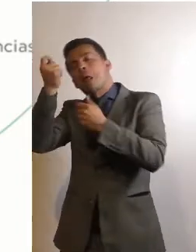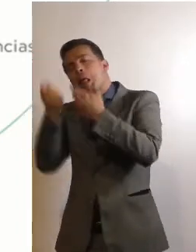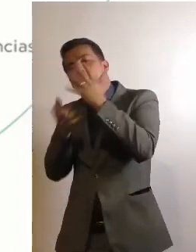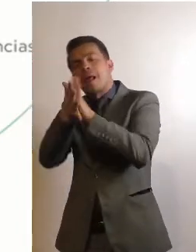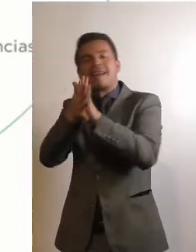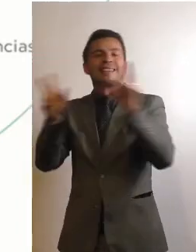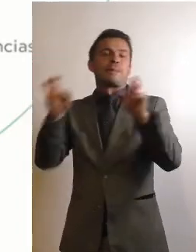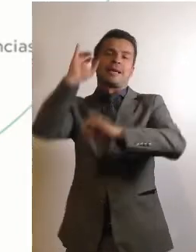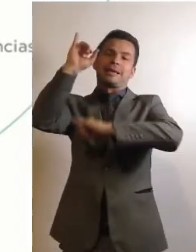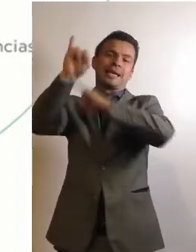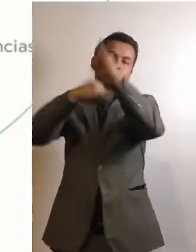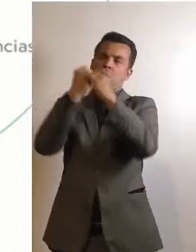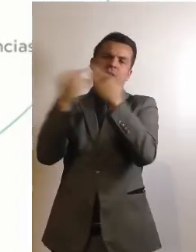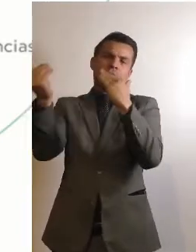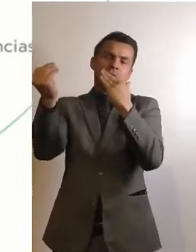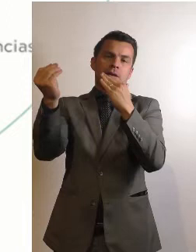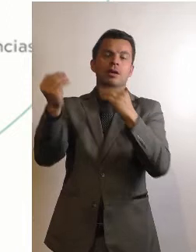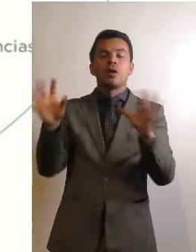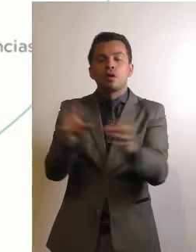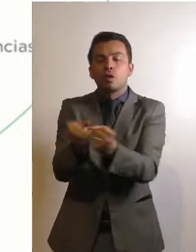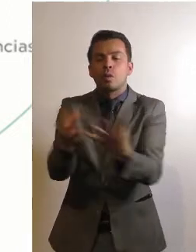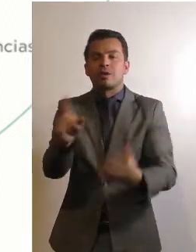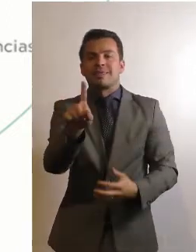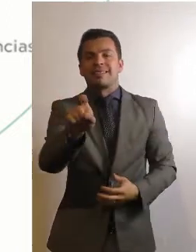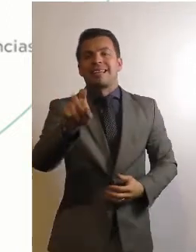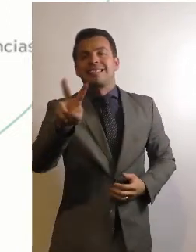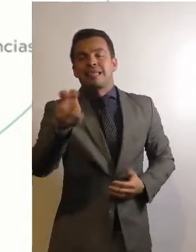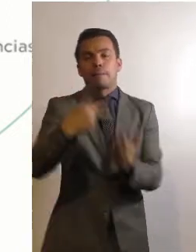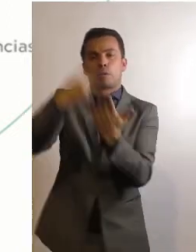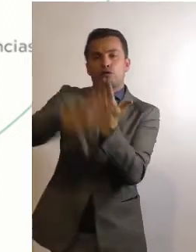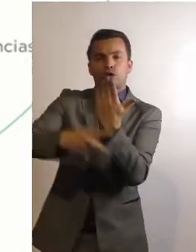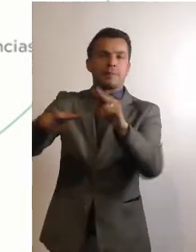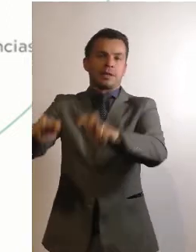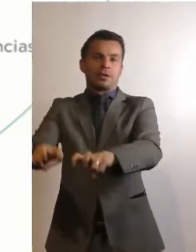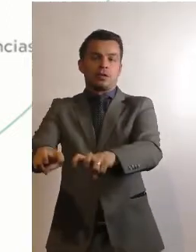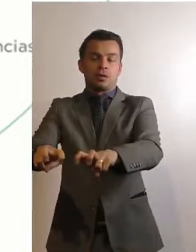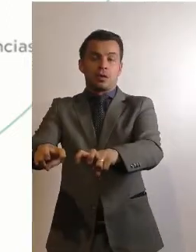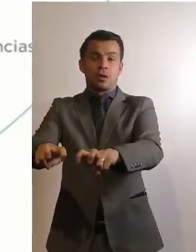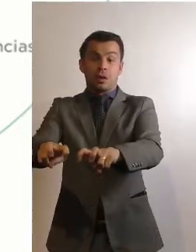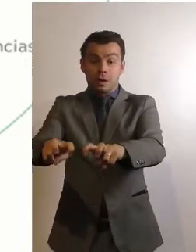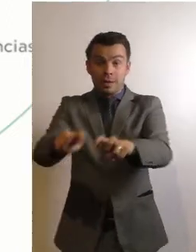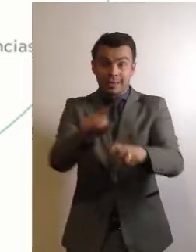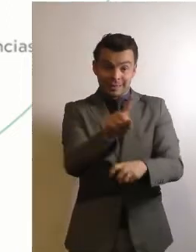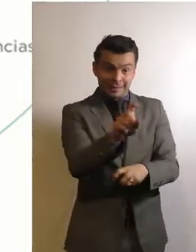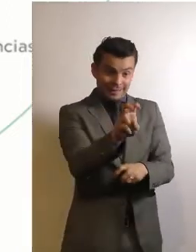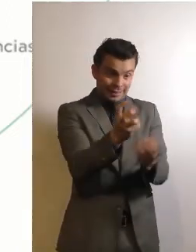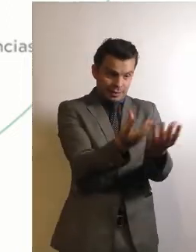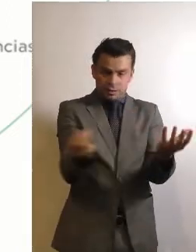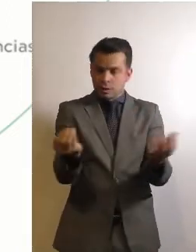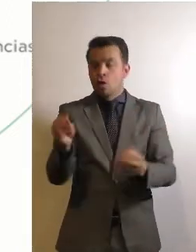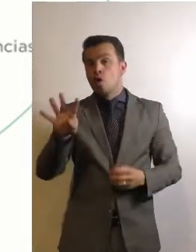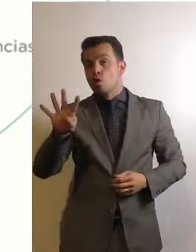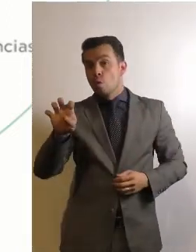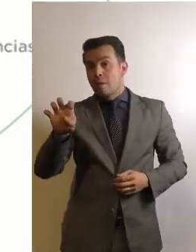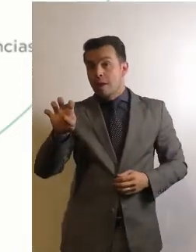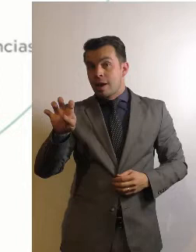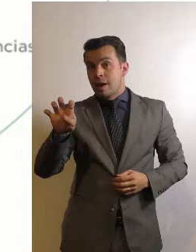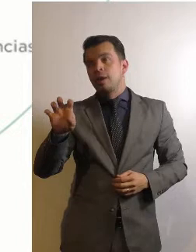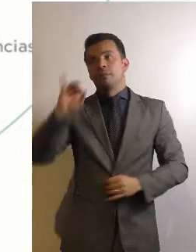67 proyectos de investigación. De estos, 9 han sido internacionales y 58